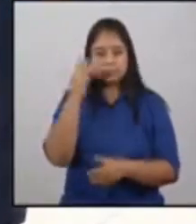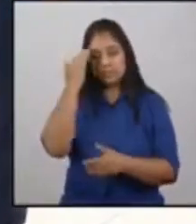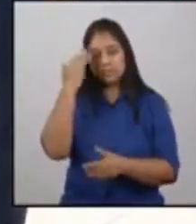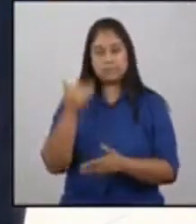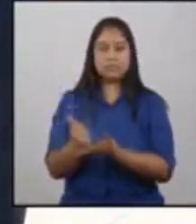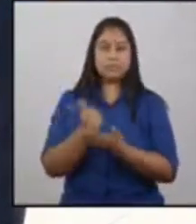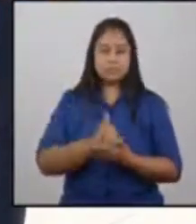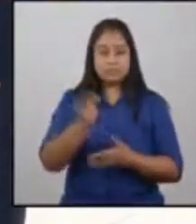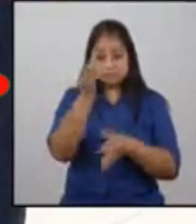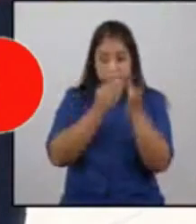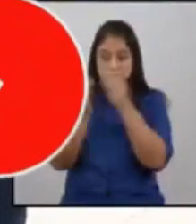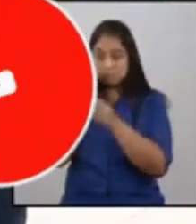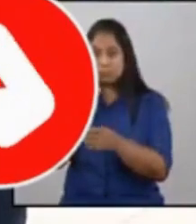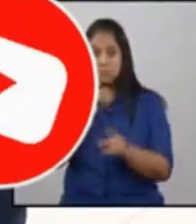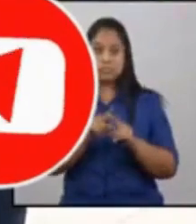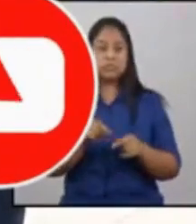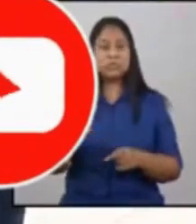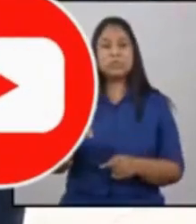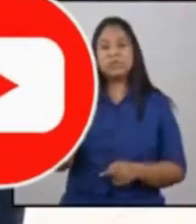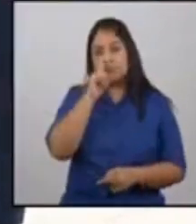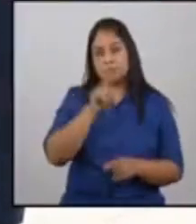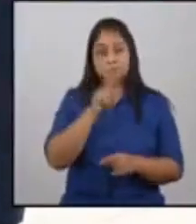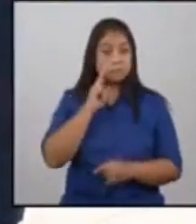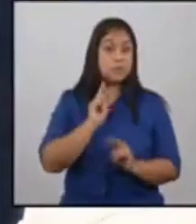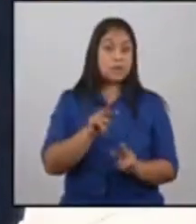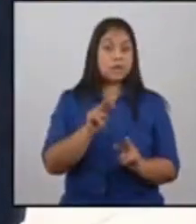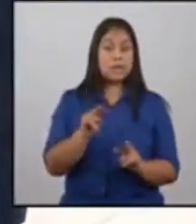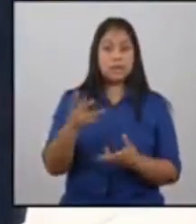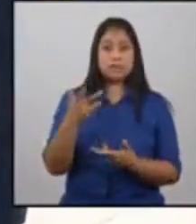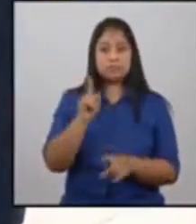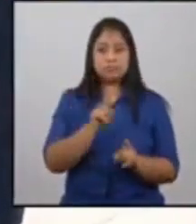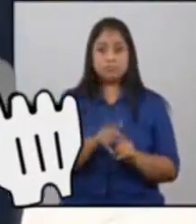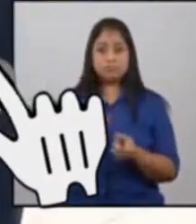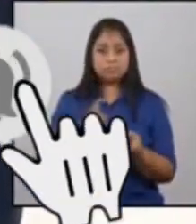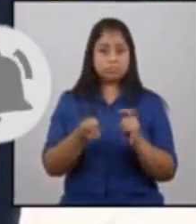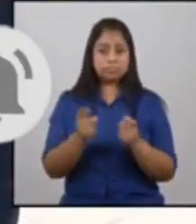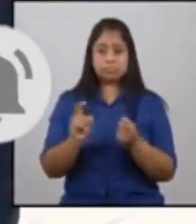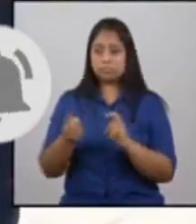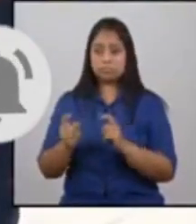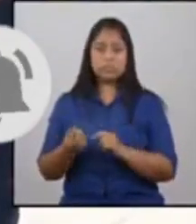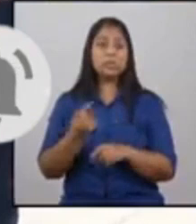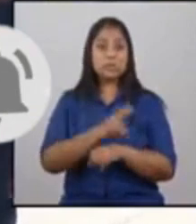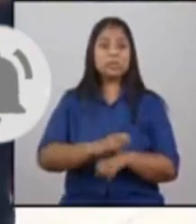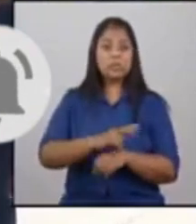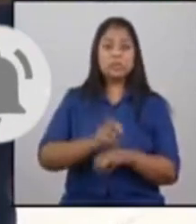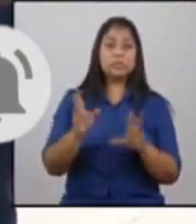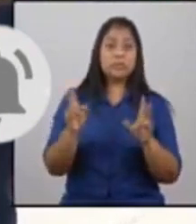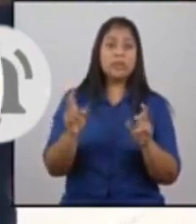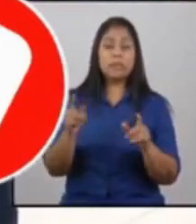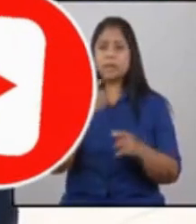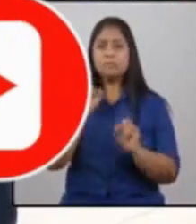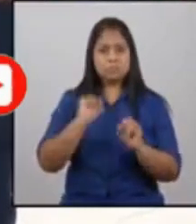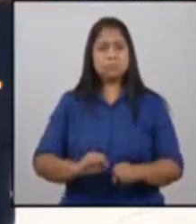venir a aprender y venir a ver que efectivamente las posibilidades de la transformación del sector agrícola en Guatemala es